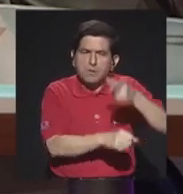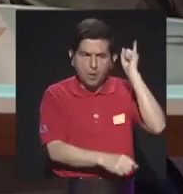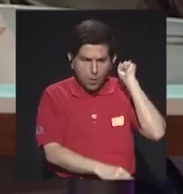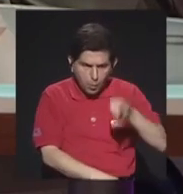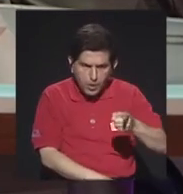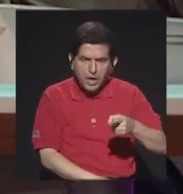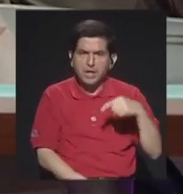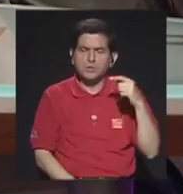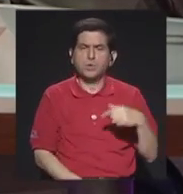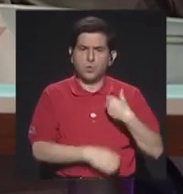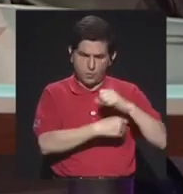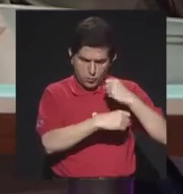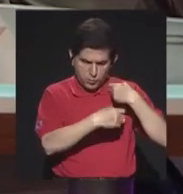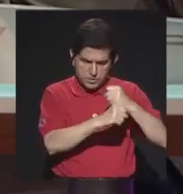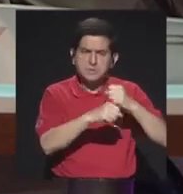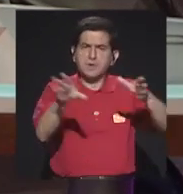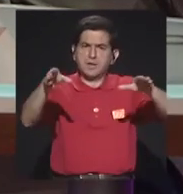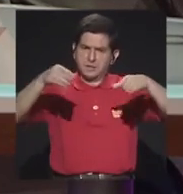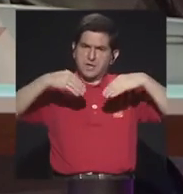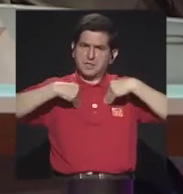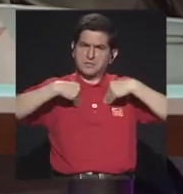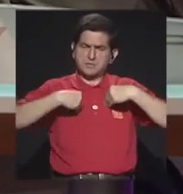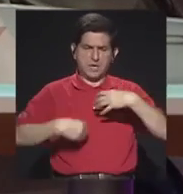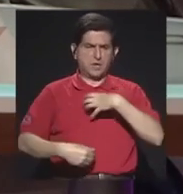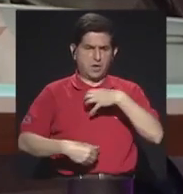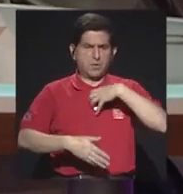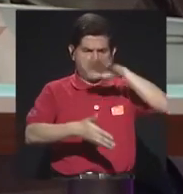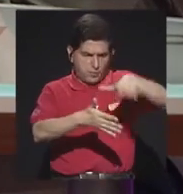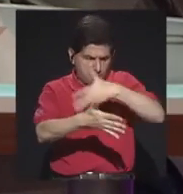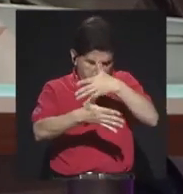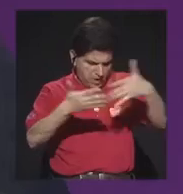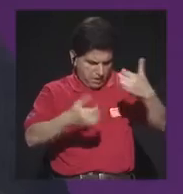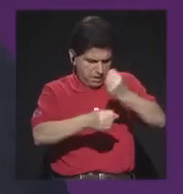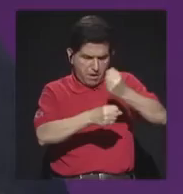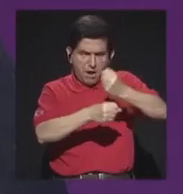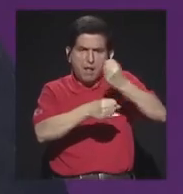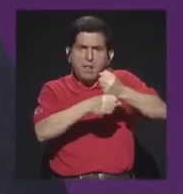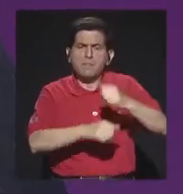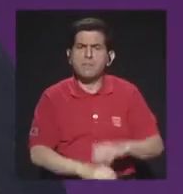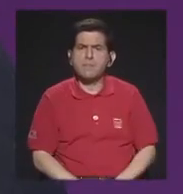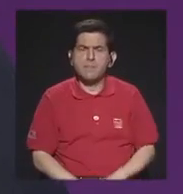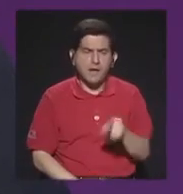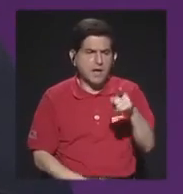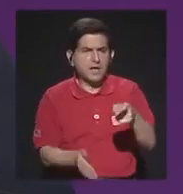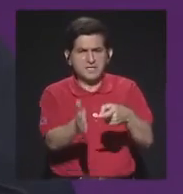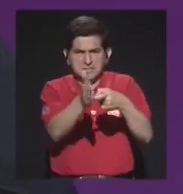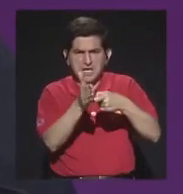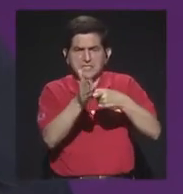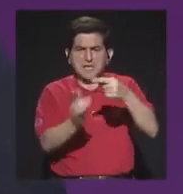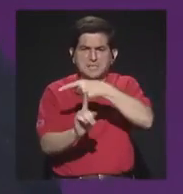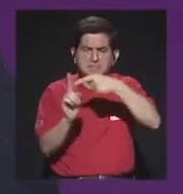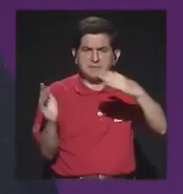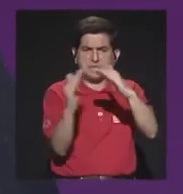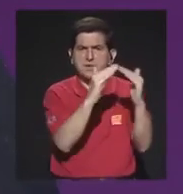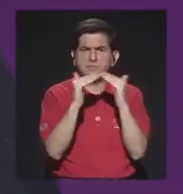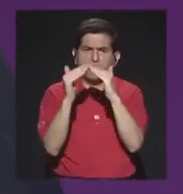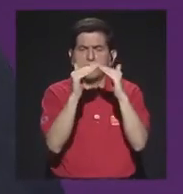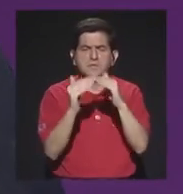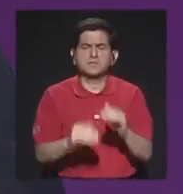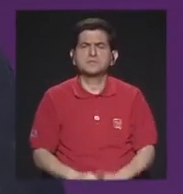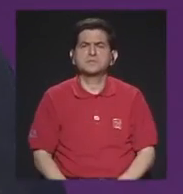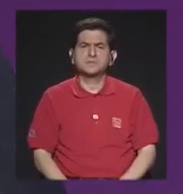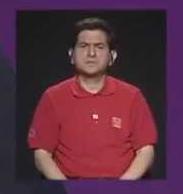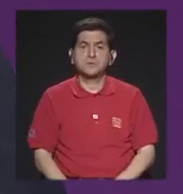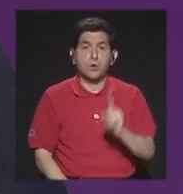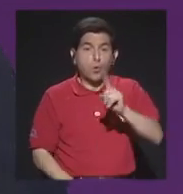obligatorio para los gobiernos locales asumirlo dentro de su propia agenda de trabajo, puesto que son las demandas de la mitad de la población del cantón, ¿verdad?